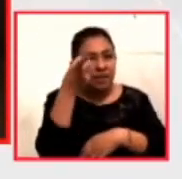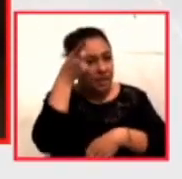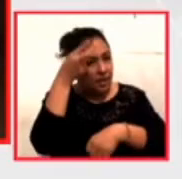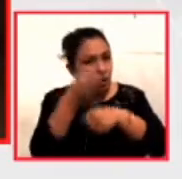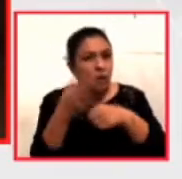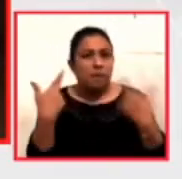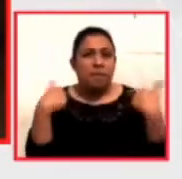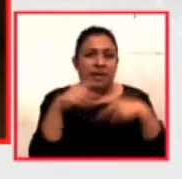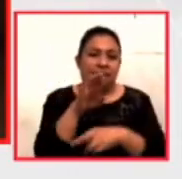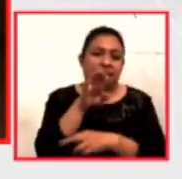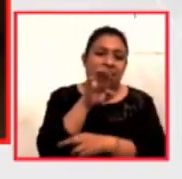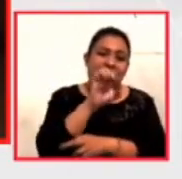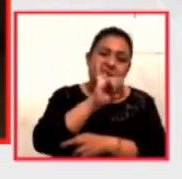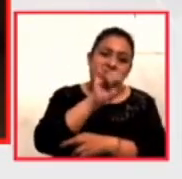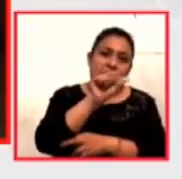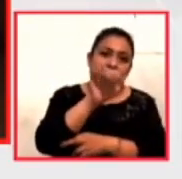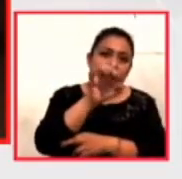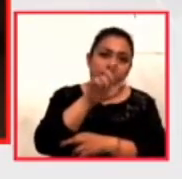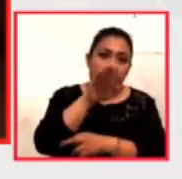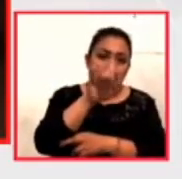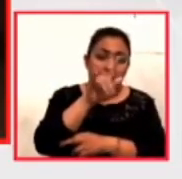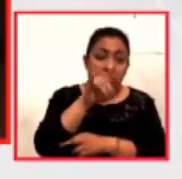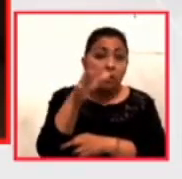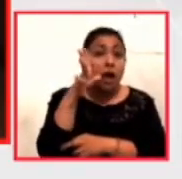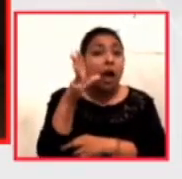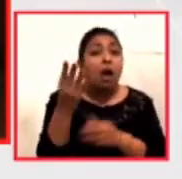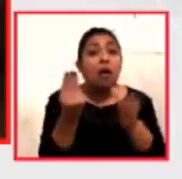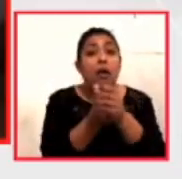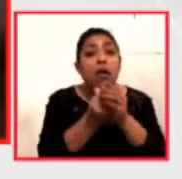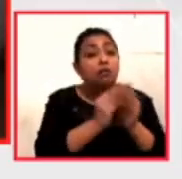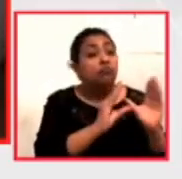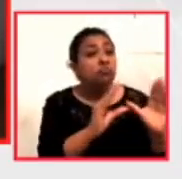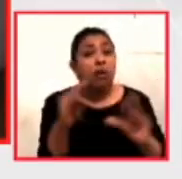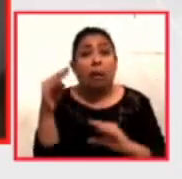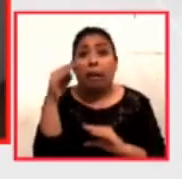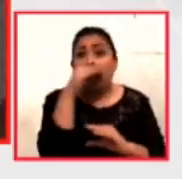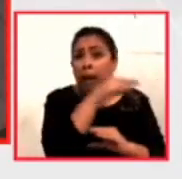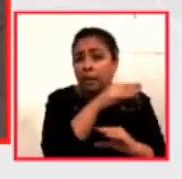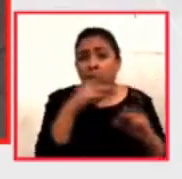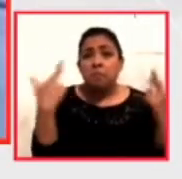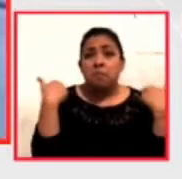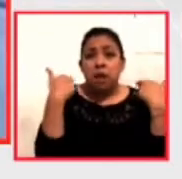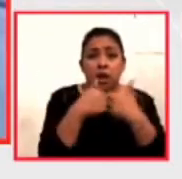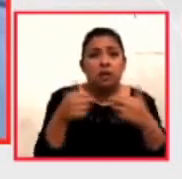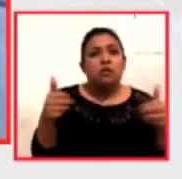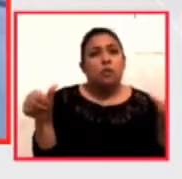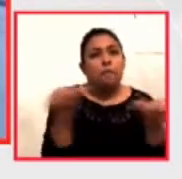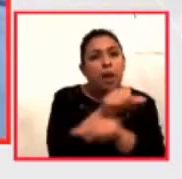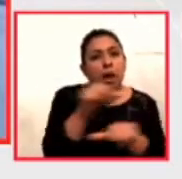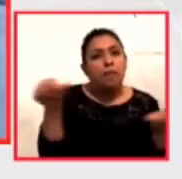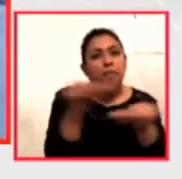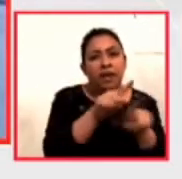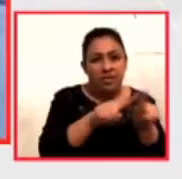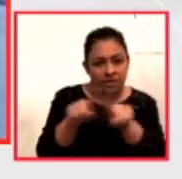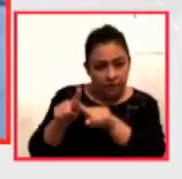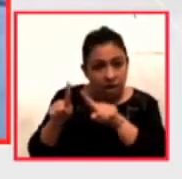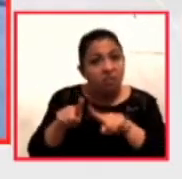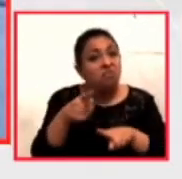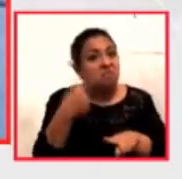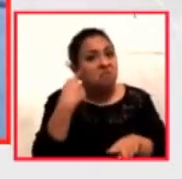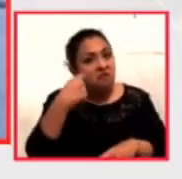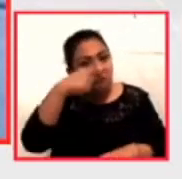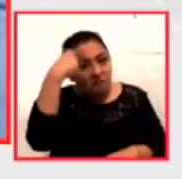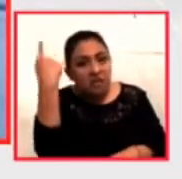Isabel Beteta ha ofrecido al público clases gratuitas online con distintos maestros de los talleres, facilitando así